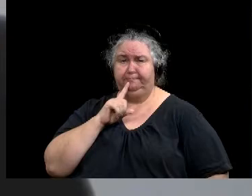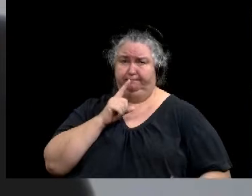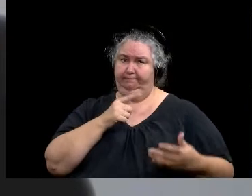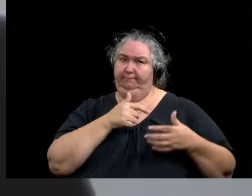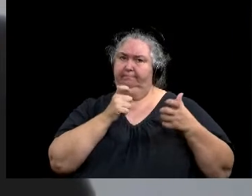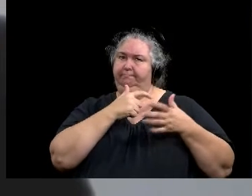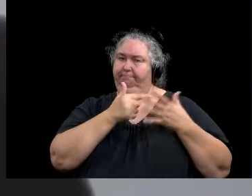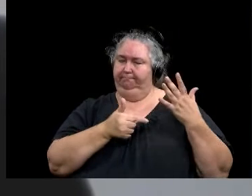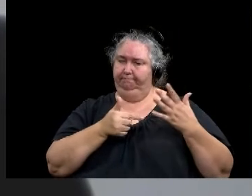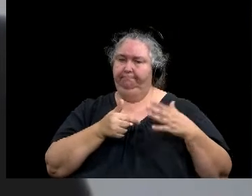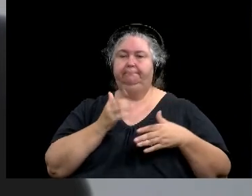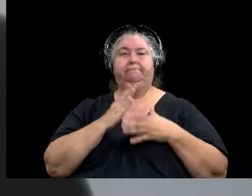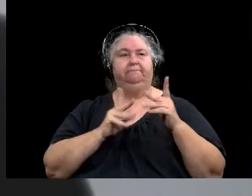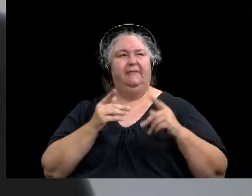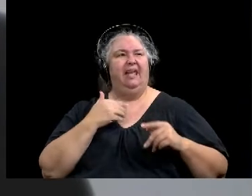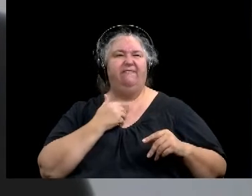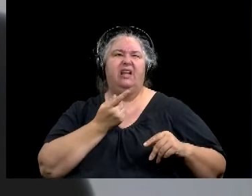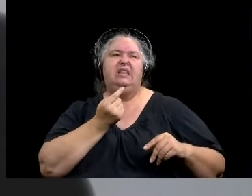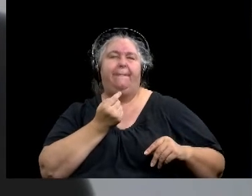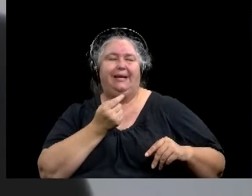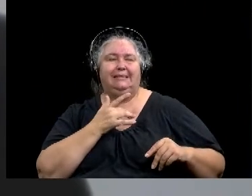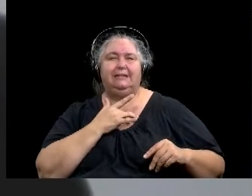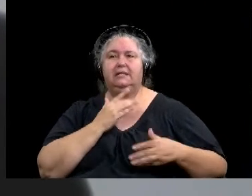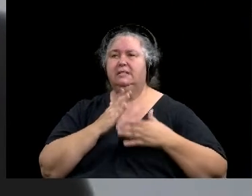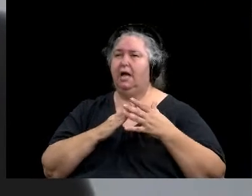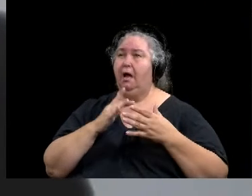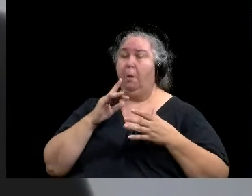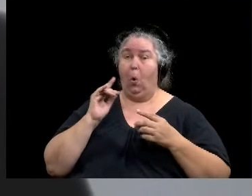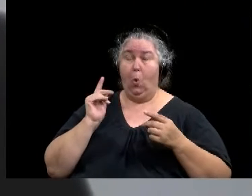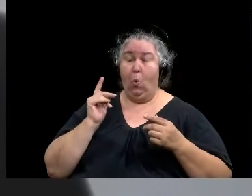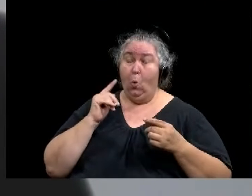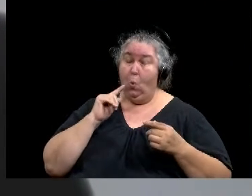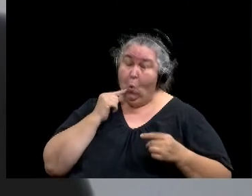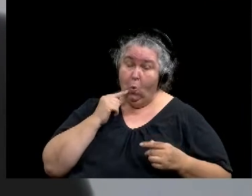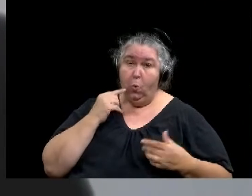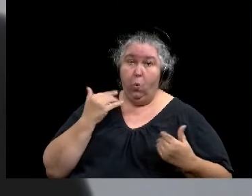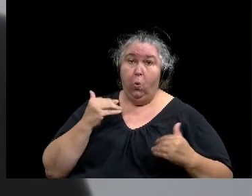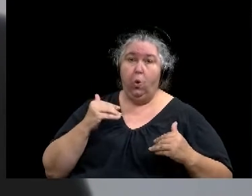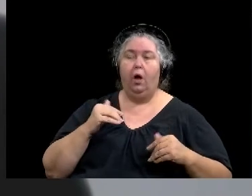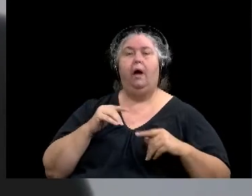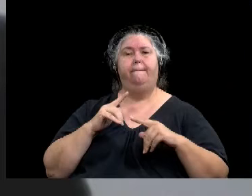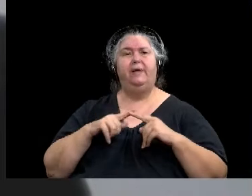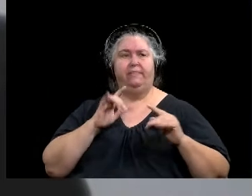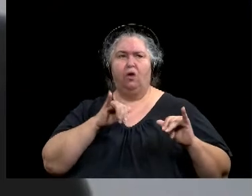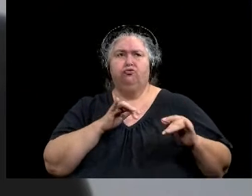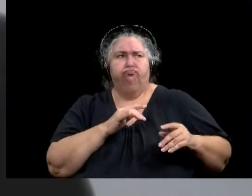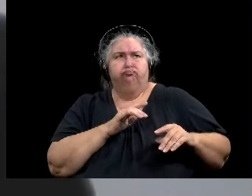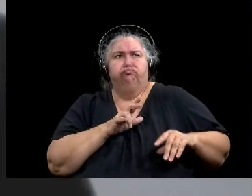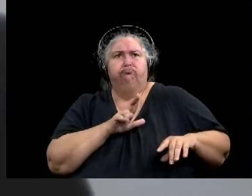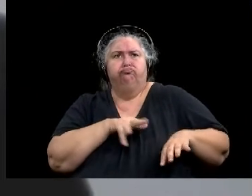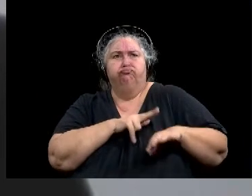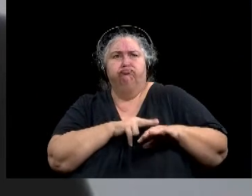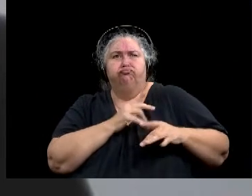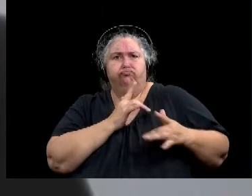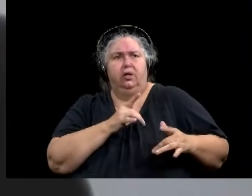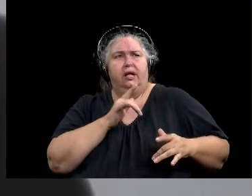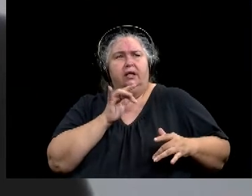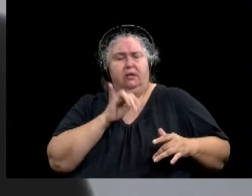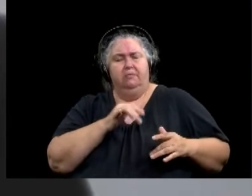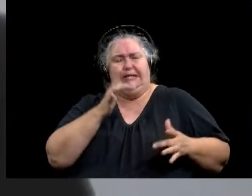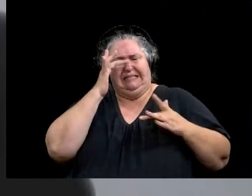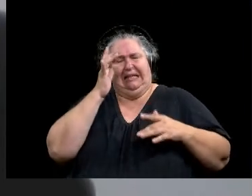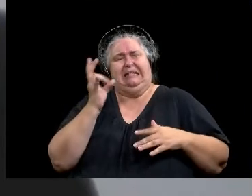y el sabor y algunas personas tienen síntomas leves y otros más severos y esas